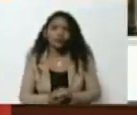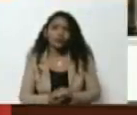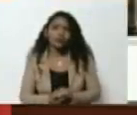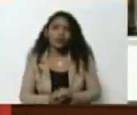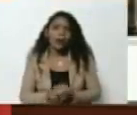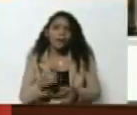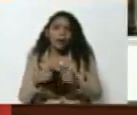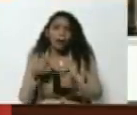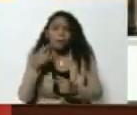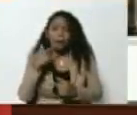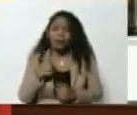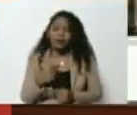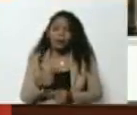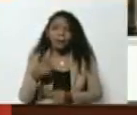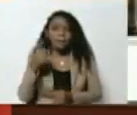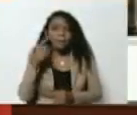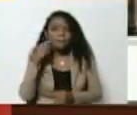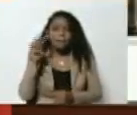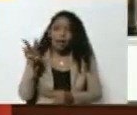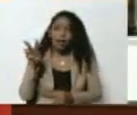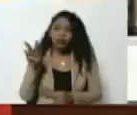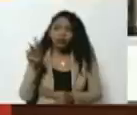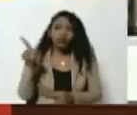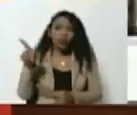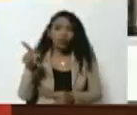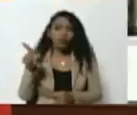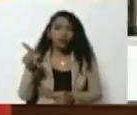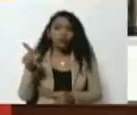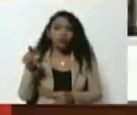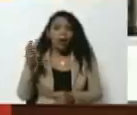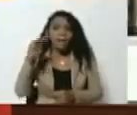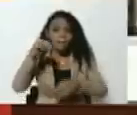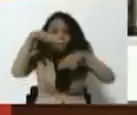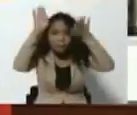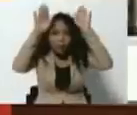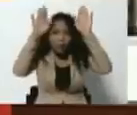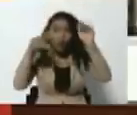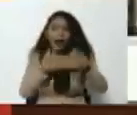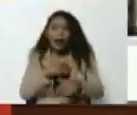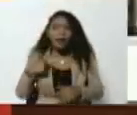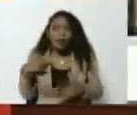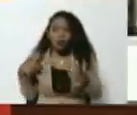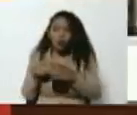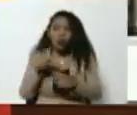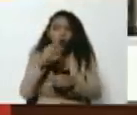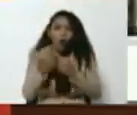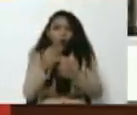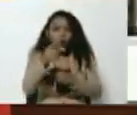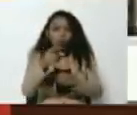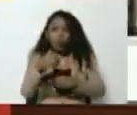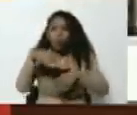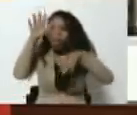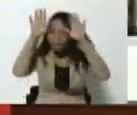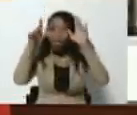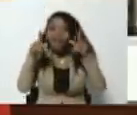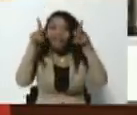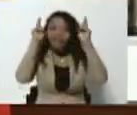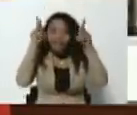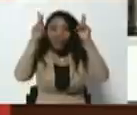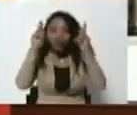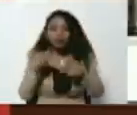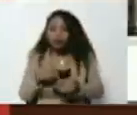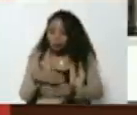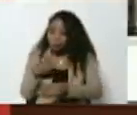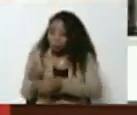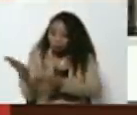dicen, mira, Maduro, maburro, queremos reunirnos contigo para ver cómo rebuznas. Y yo le digo, vamos